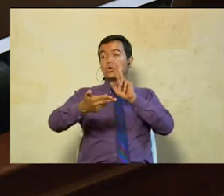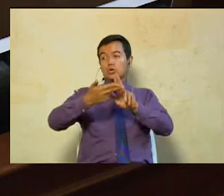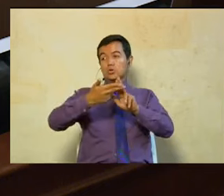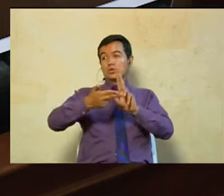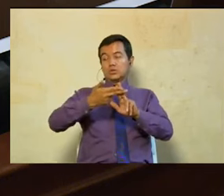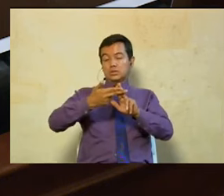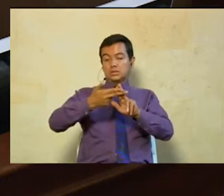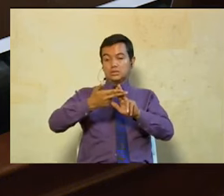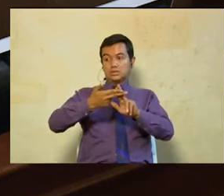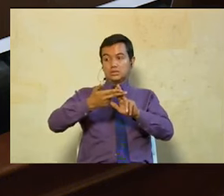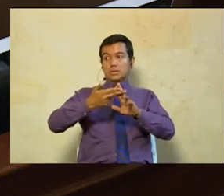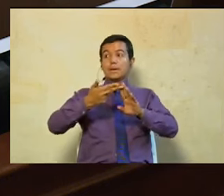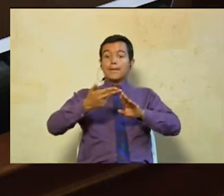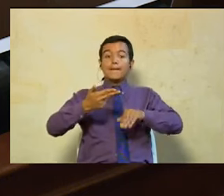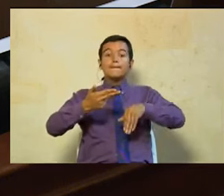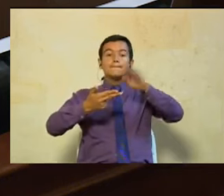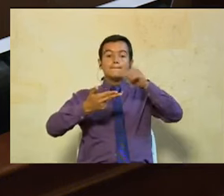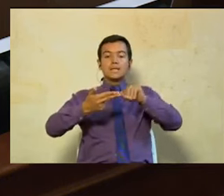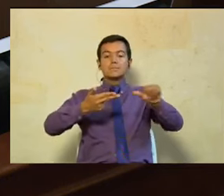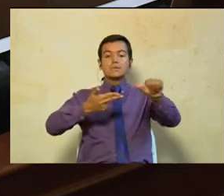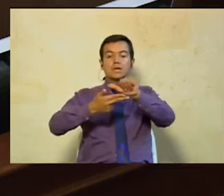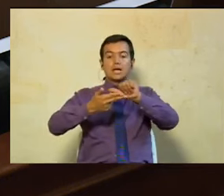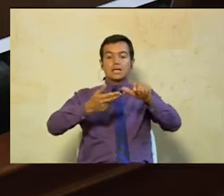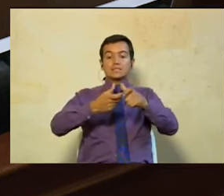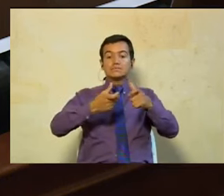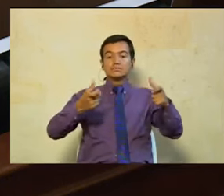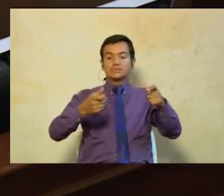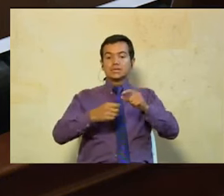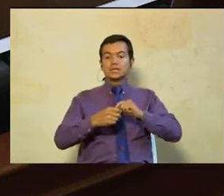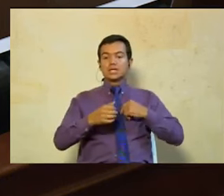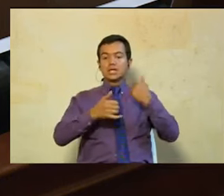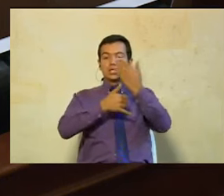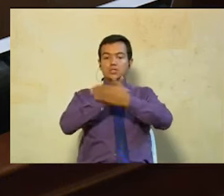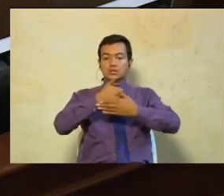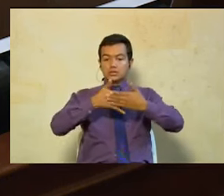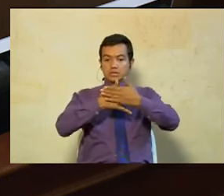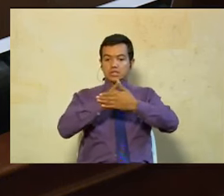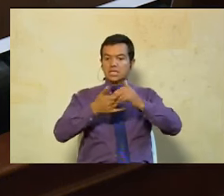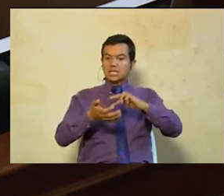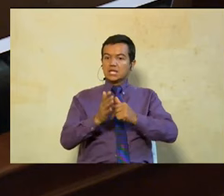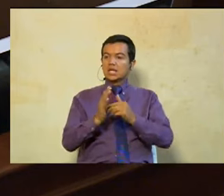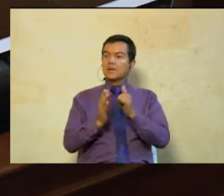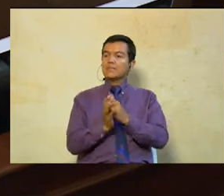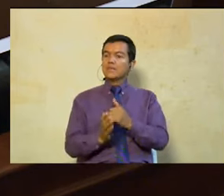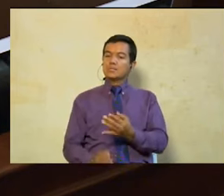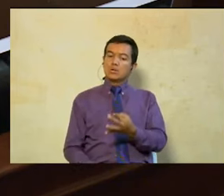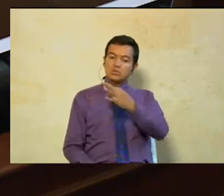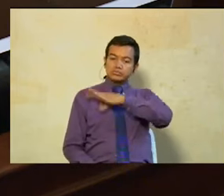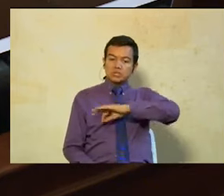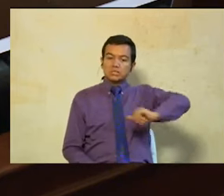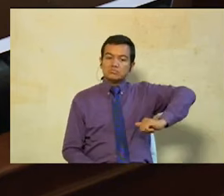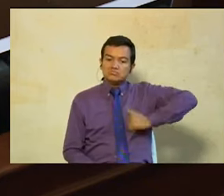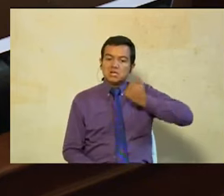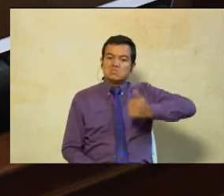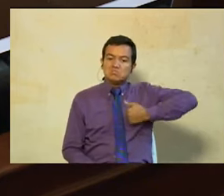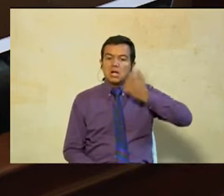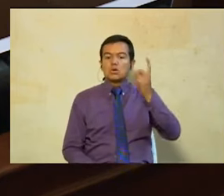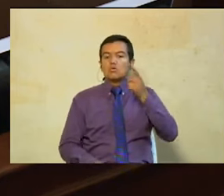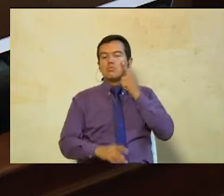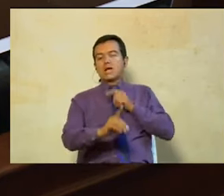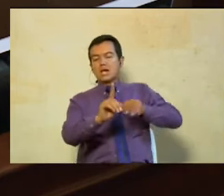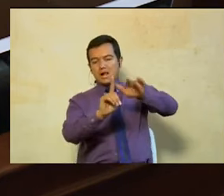Colombia y la sociedad son los desmanes que se han cometido por los